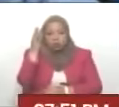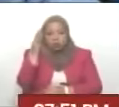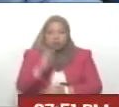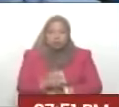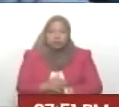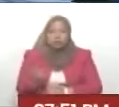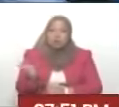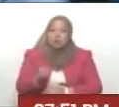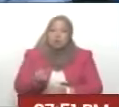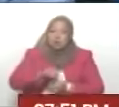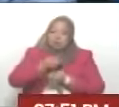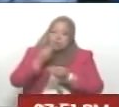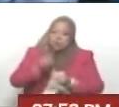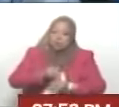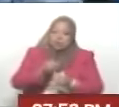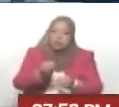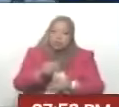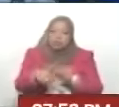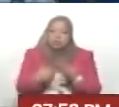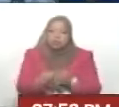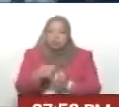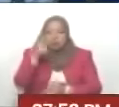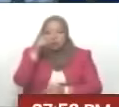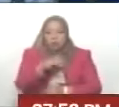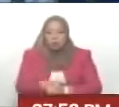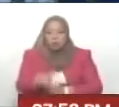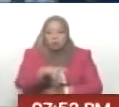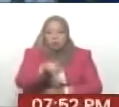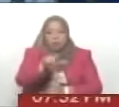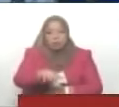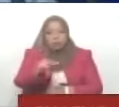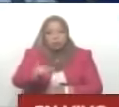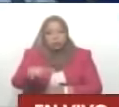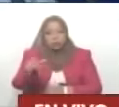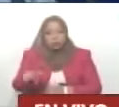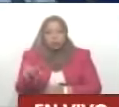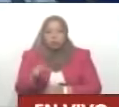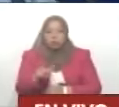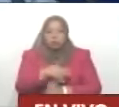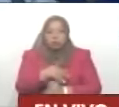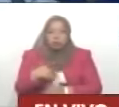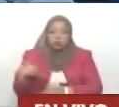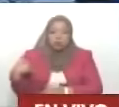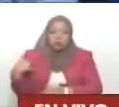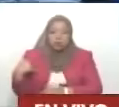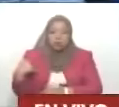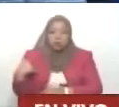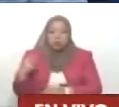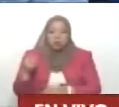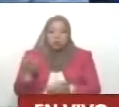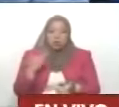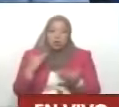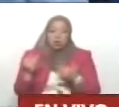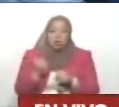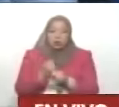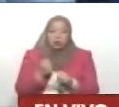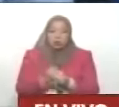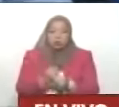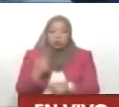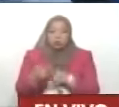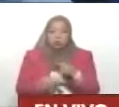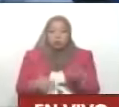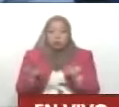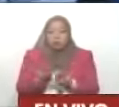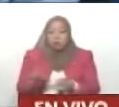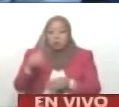el mensaje va llegando. Sí. Y puede haber gente que no nos quiera o que no simpatice o hasta que no vote